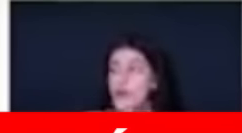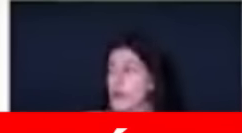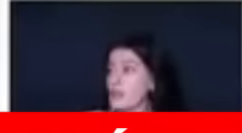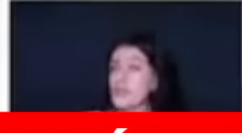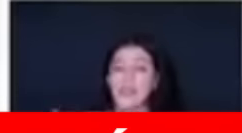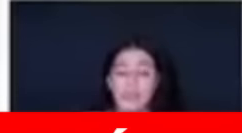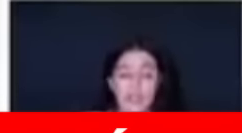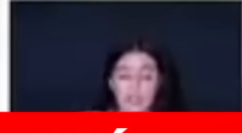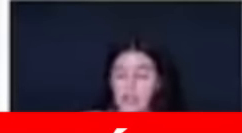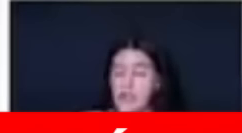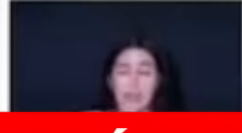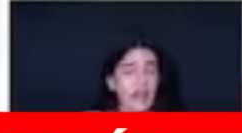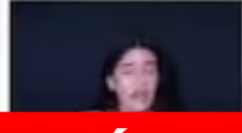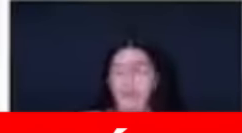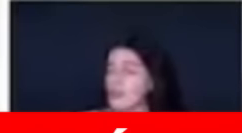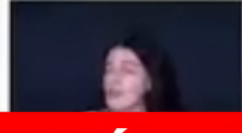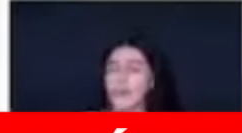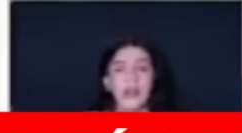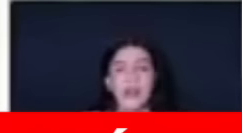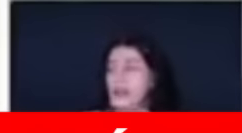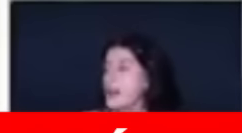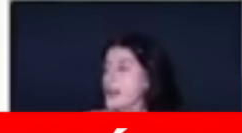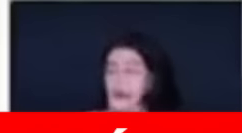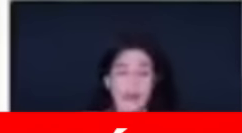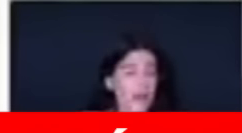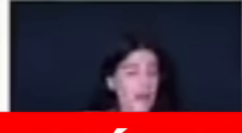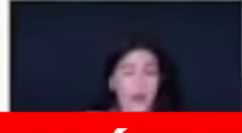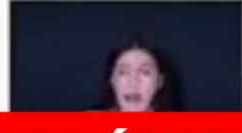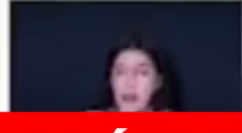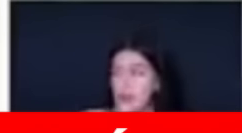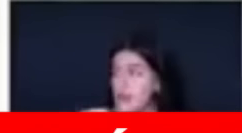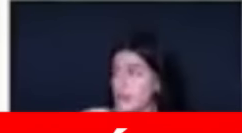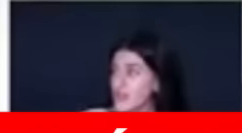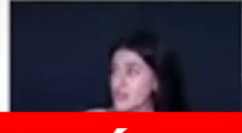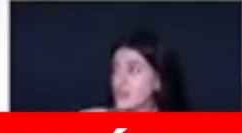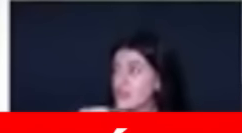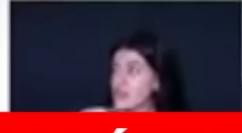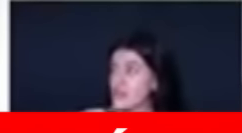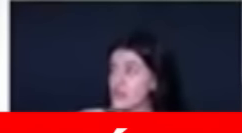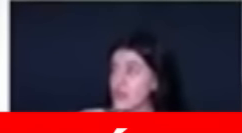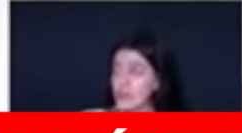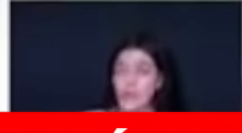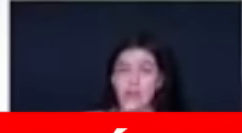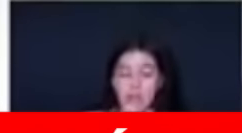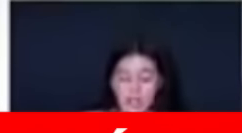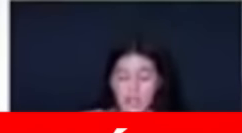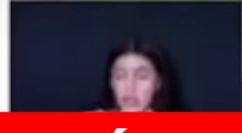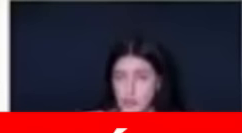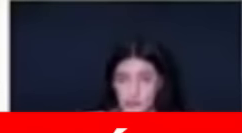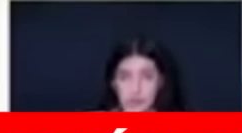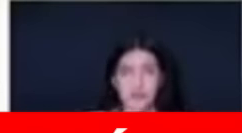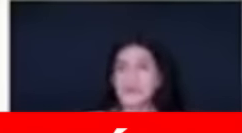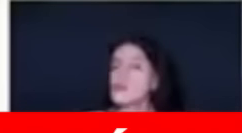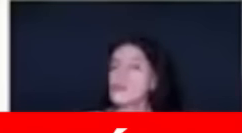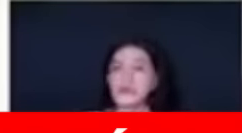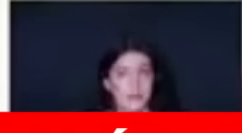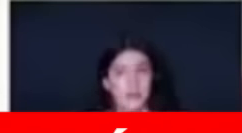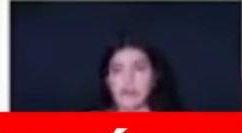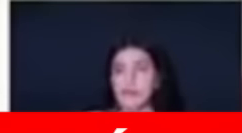México que nada de esto es normal y por supuesto que no lo vamos a aceptar.